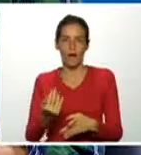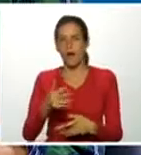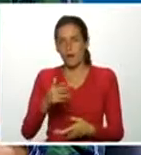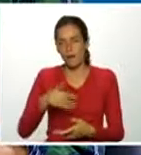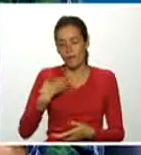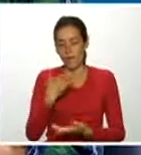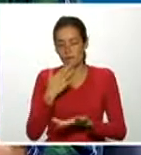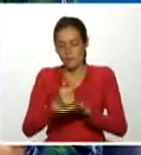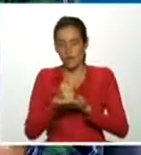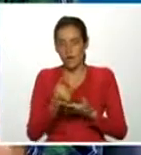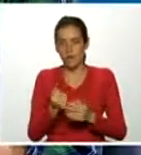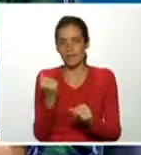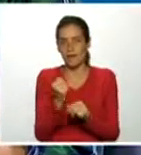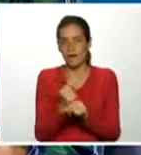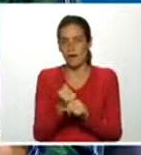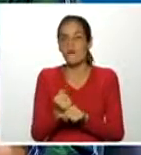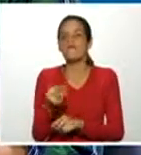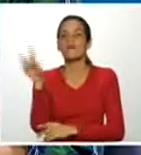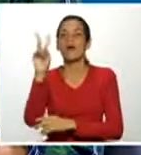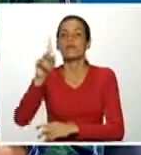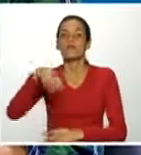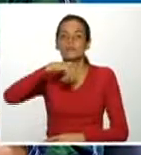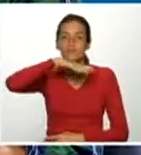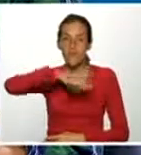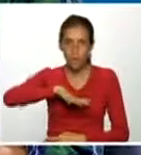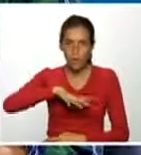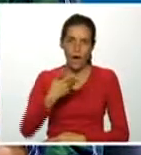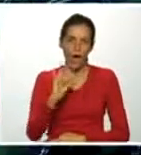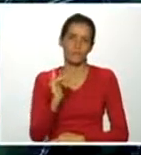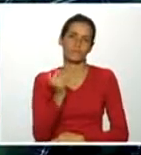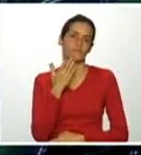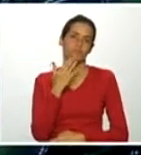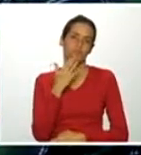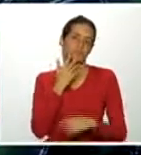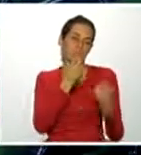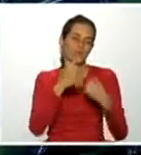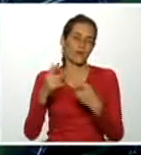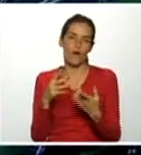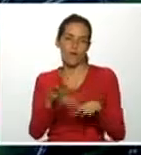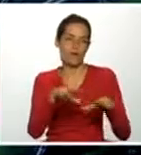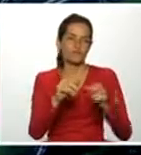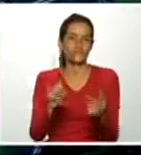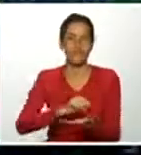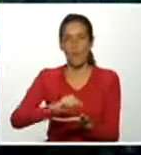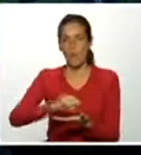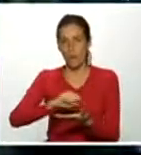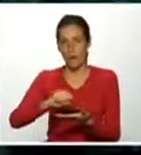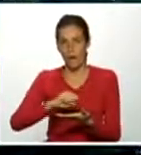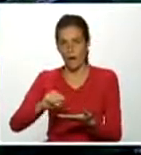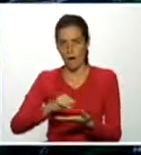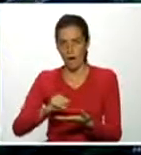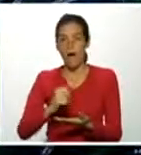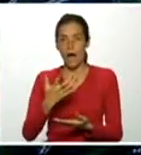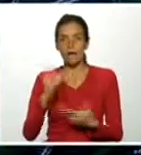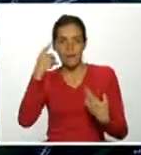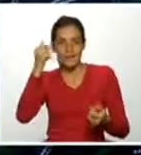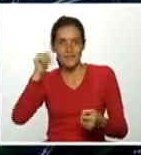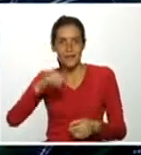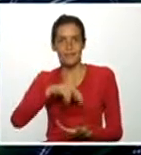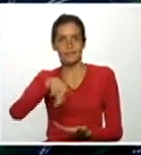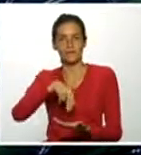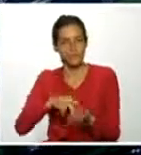nuestro trabajo, Venezuela también ha históricamente importado y ha adquirido y ha comprado software, aún habiendo capacidades